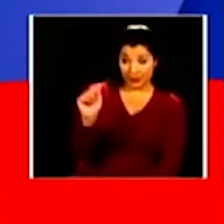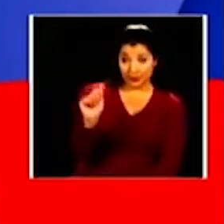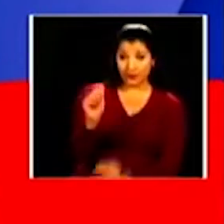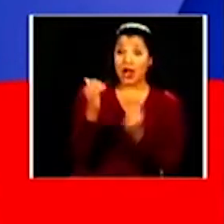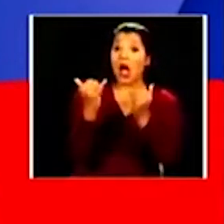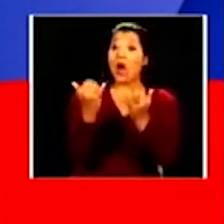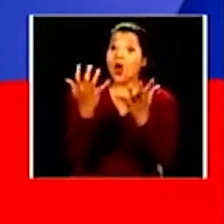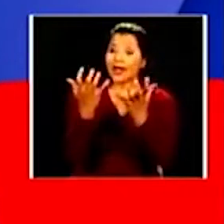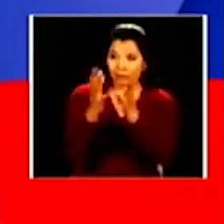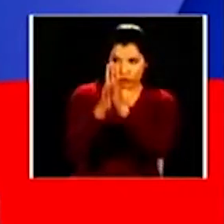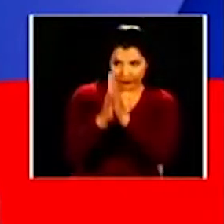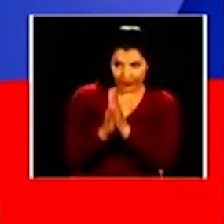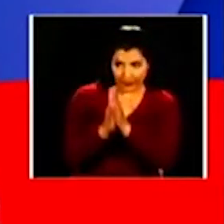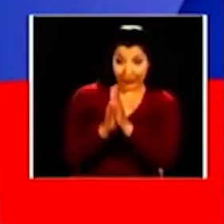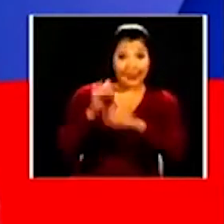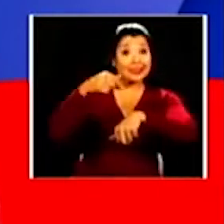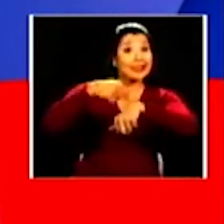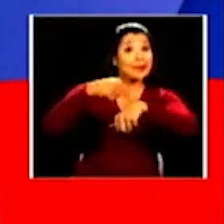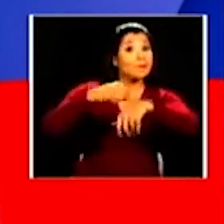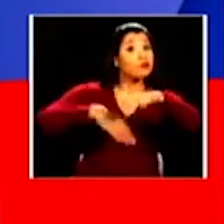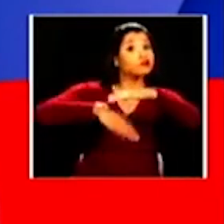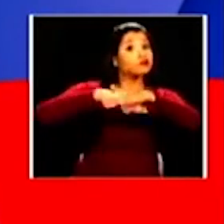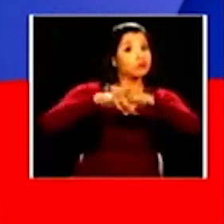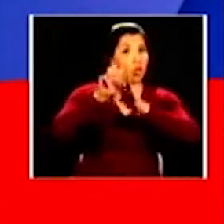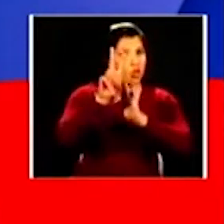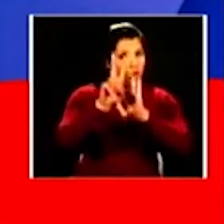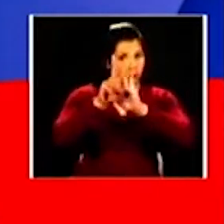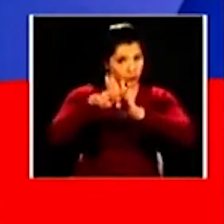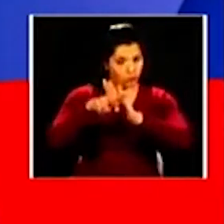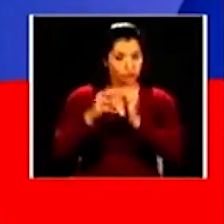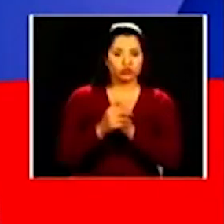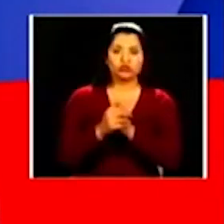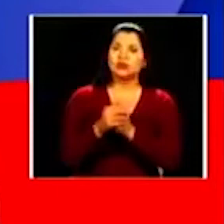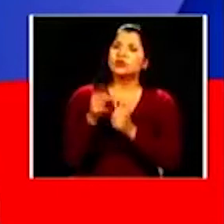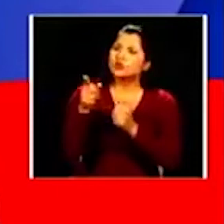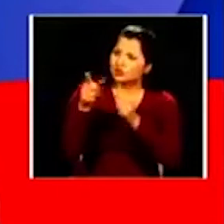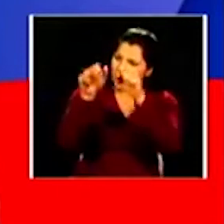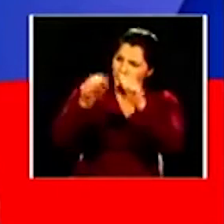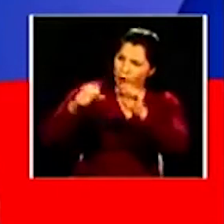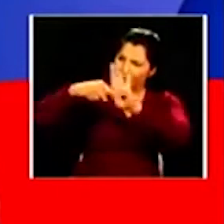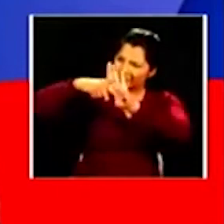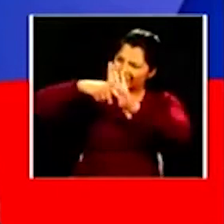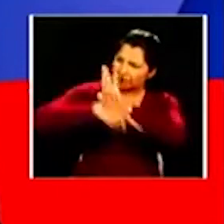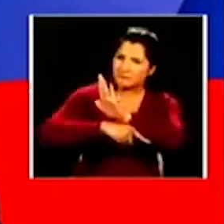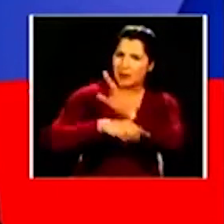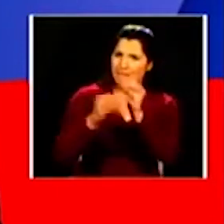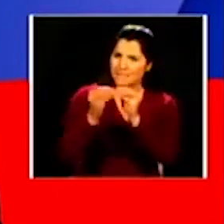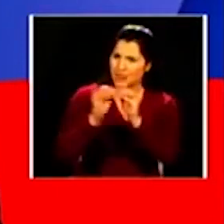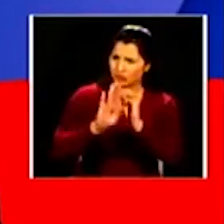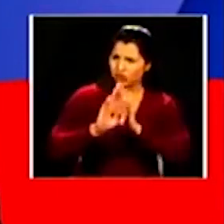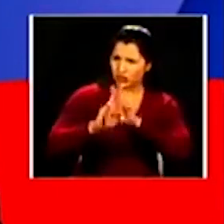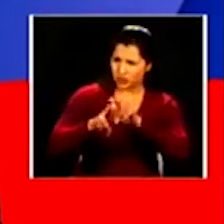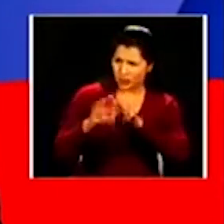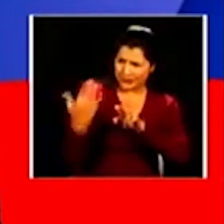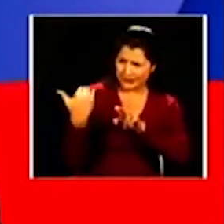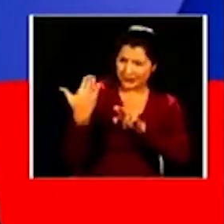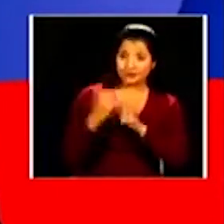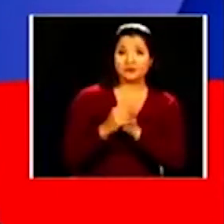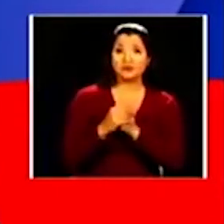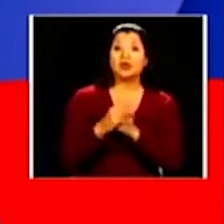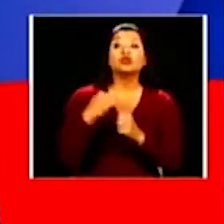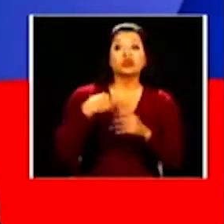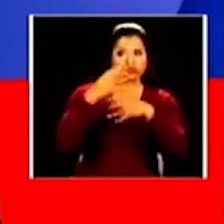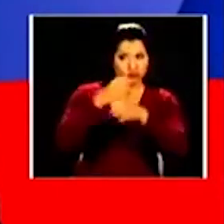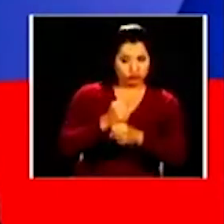máximo de 2 minutos, ¿puede usted profundizar en lo que planteó en aquel momento? Recapitulo, usted dijo que reduciría el